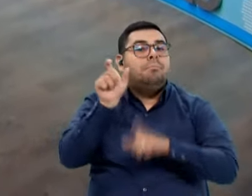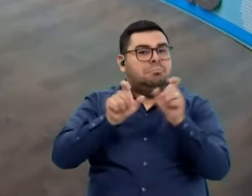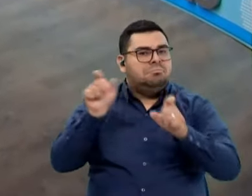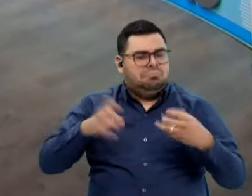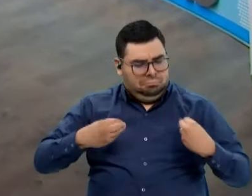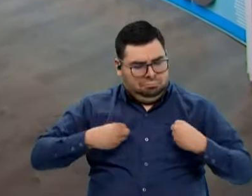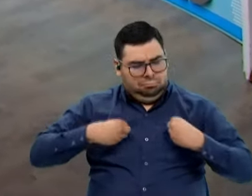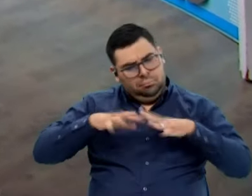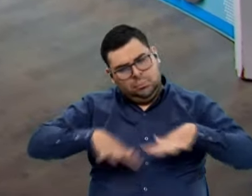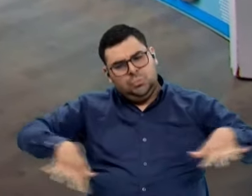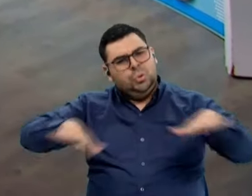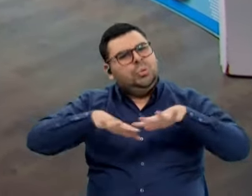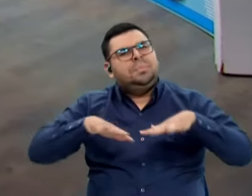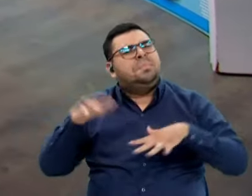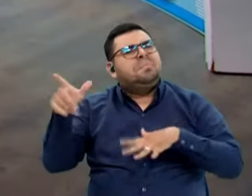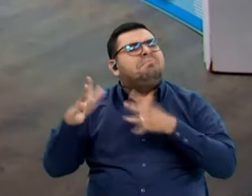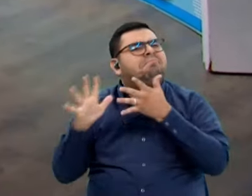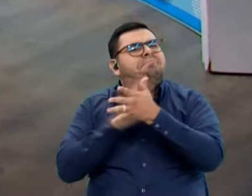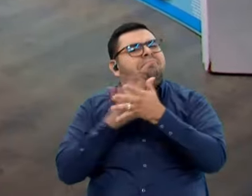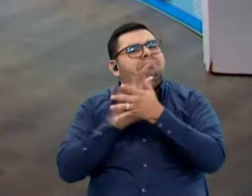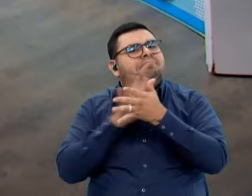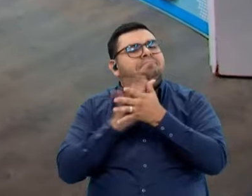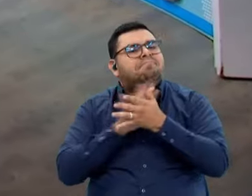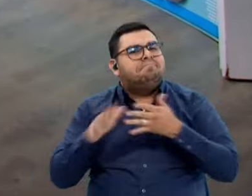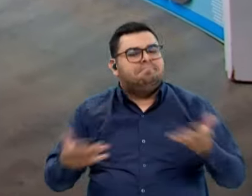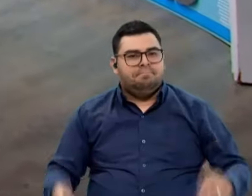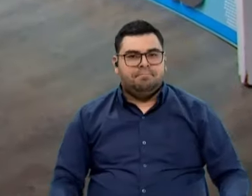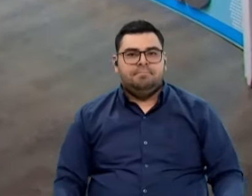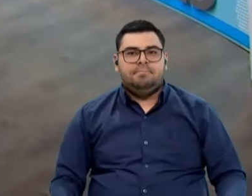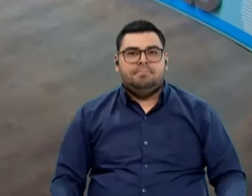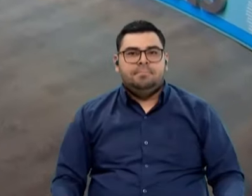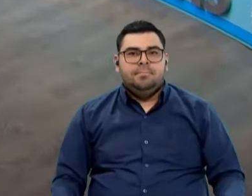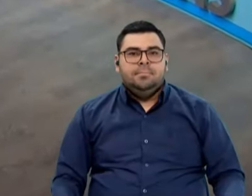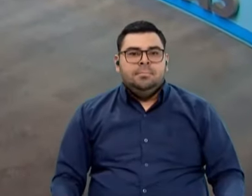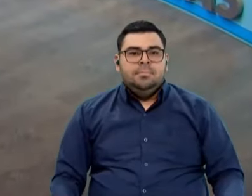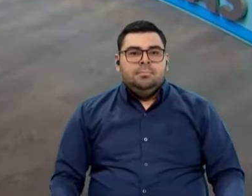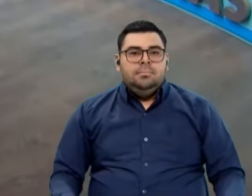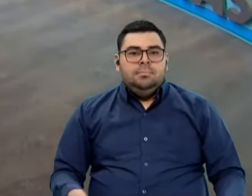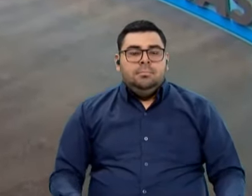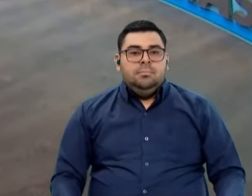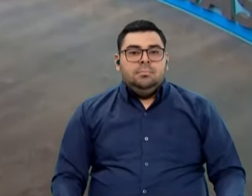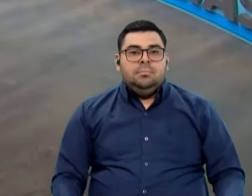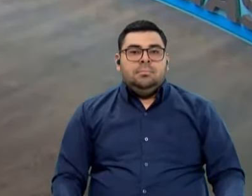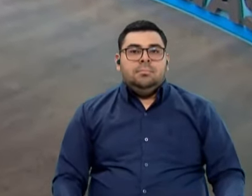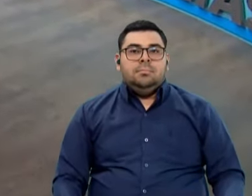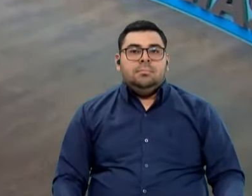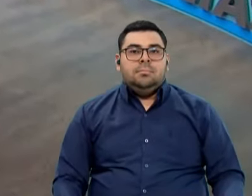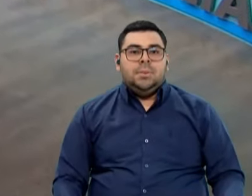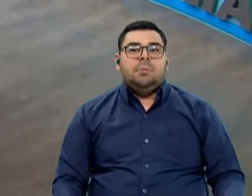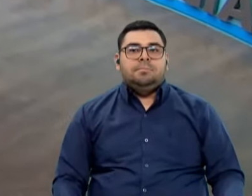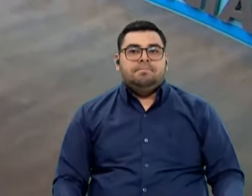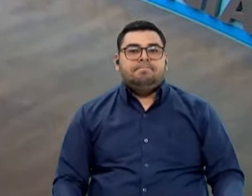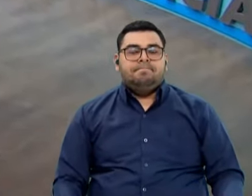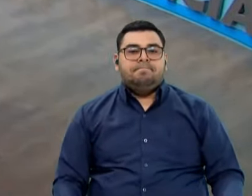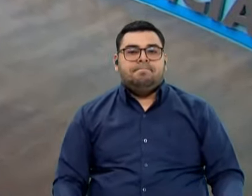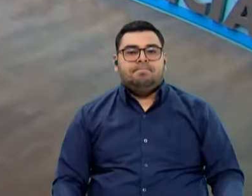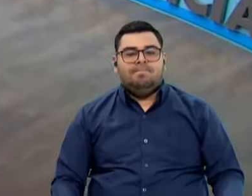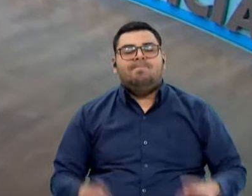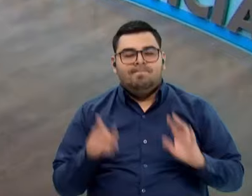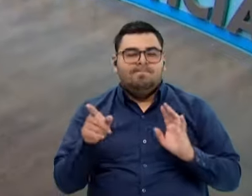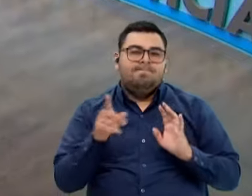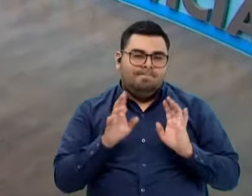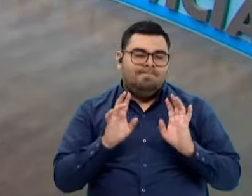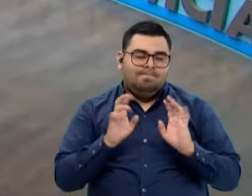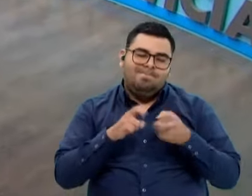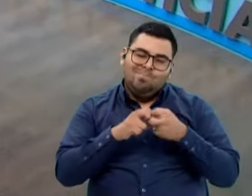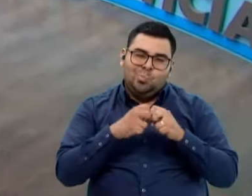sectores, ingeniero? ¿Cuál es la situación que viven en este momento? En ese momento es un problema también de salud, porque obviamente esa